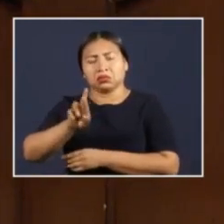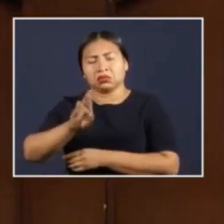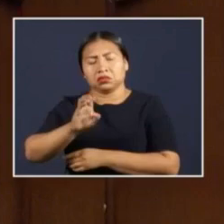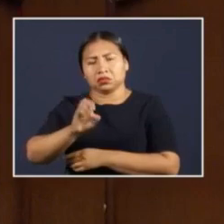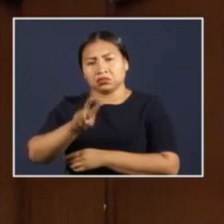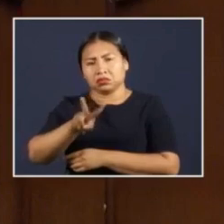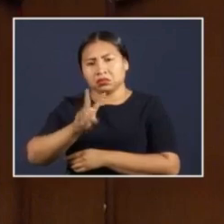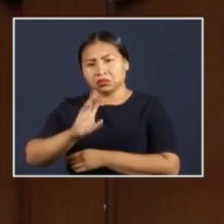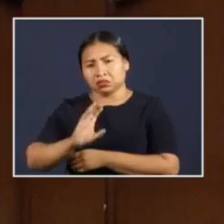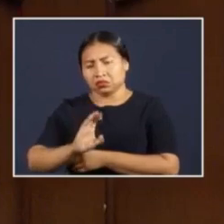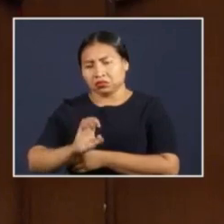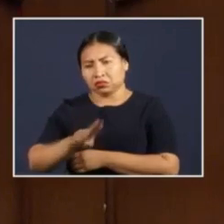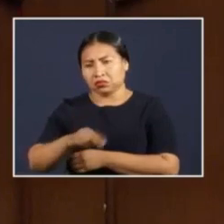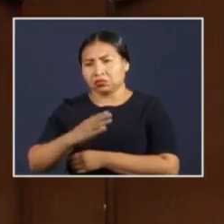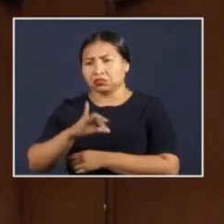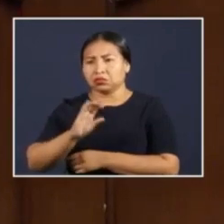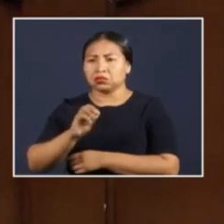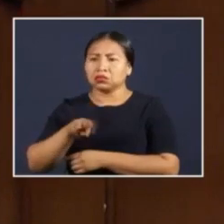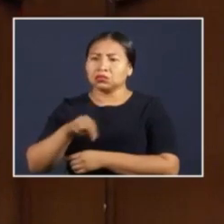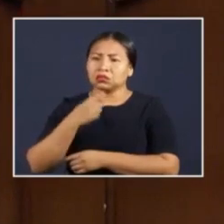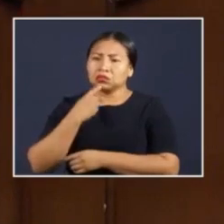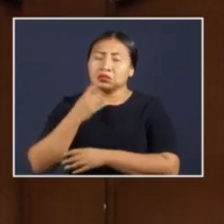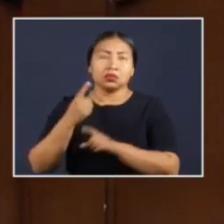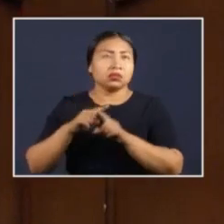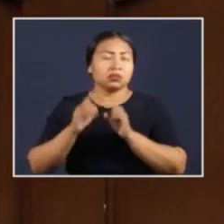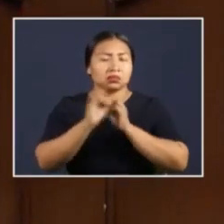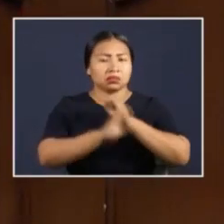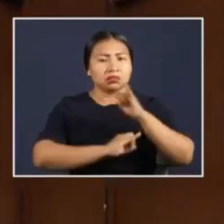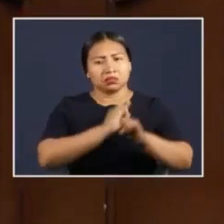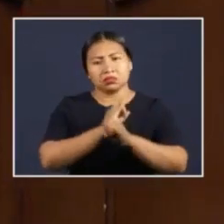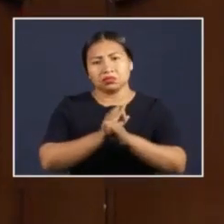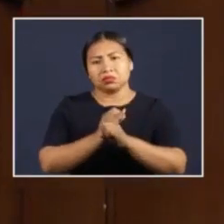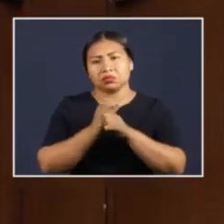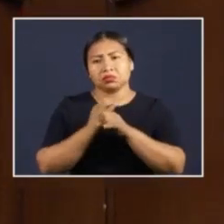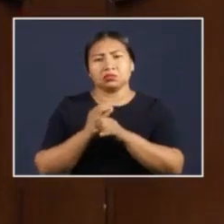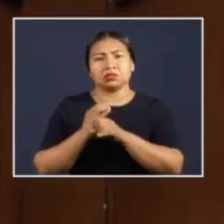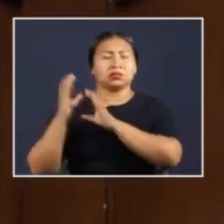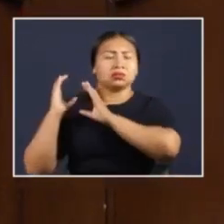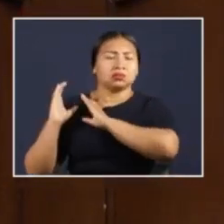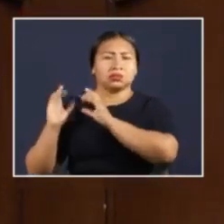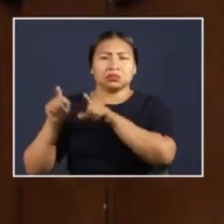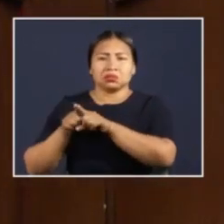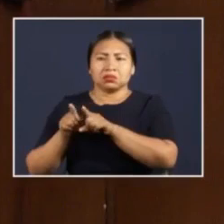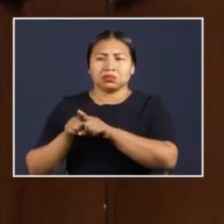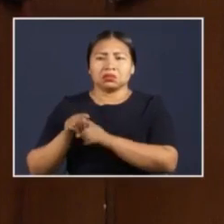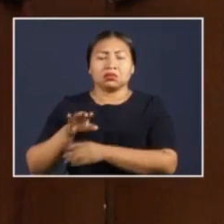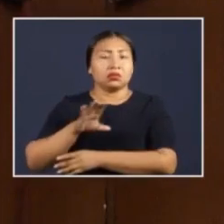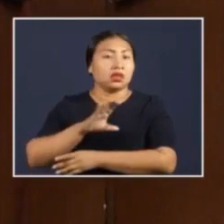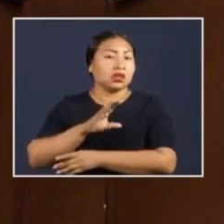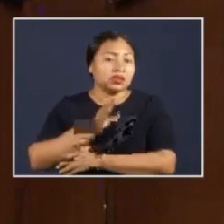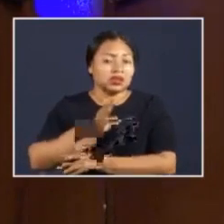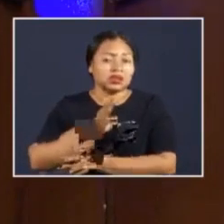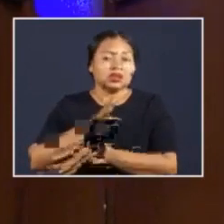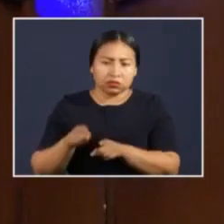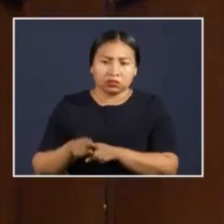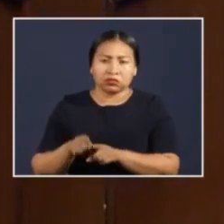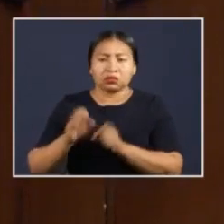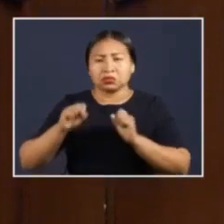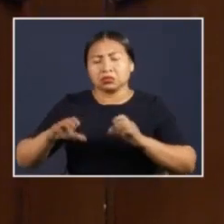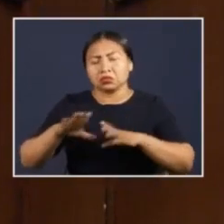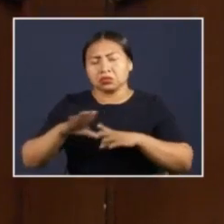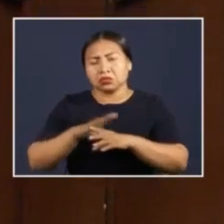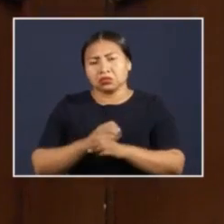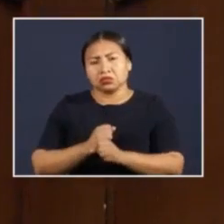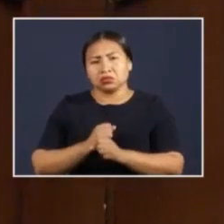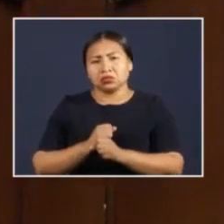delincuencia nacional internacional en coordinación permanente con el consejo de seguridad nacional asegurar la eficiente